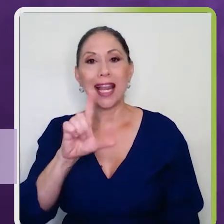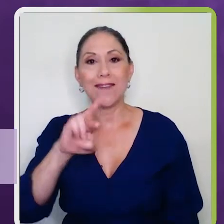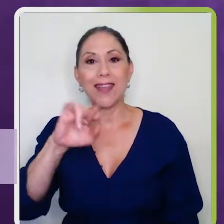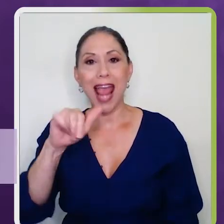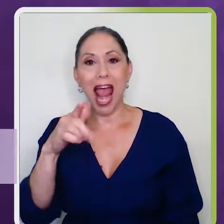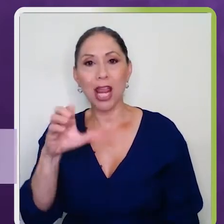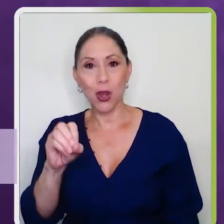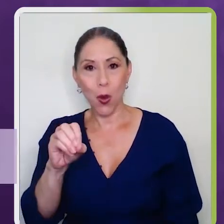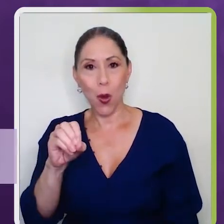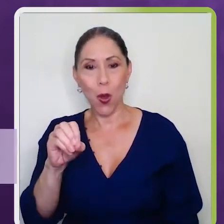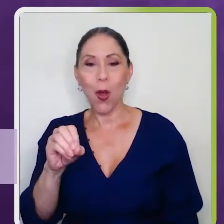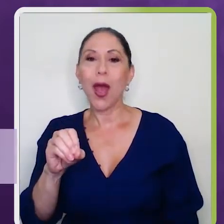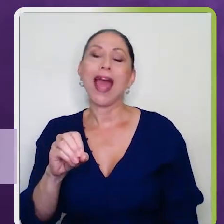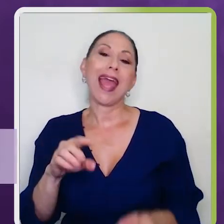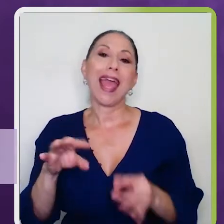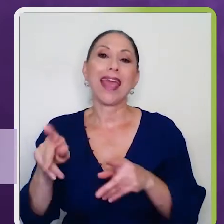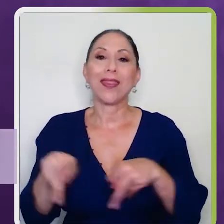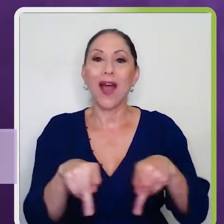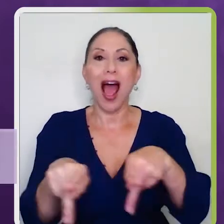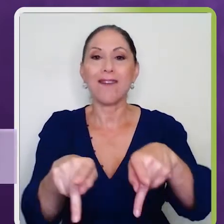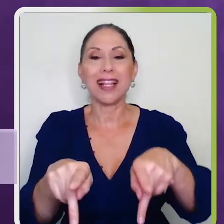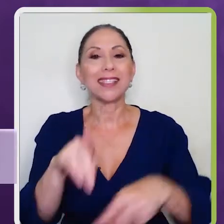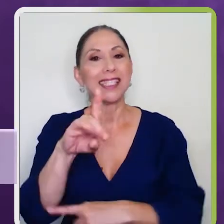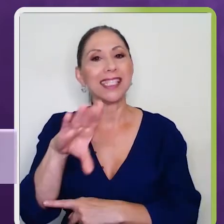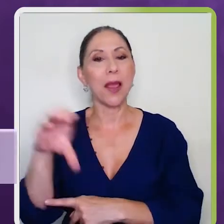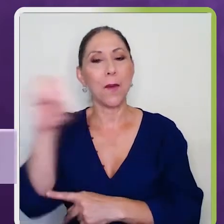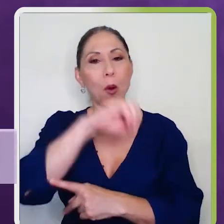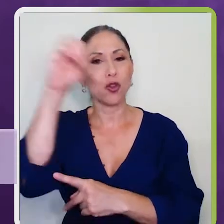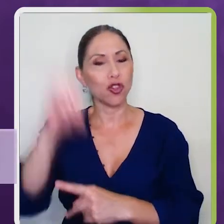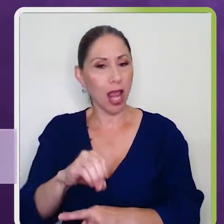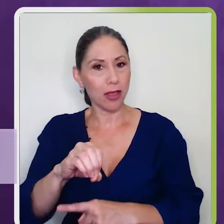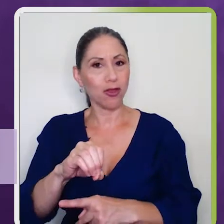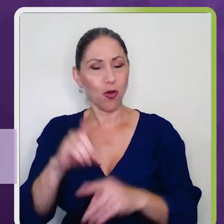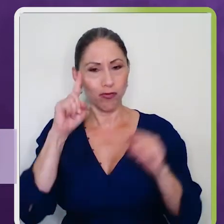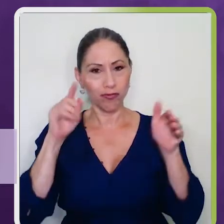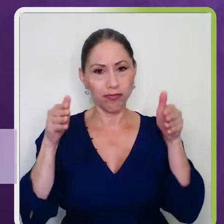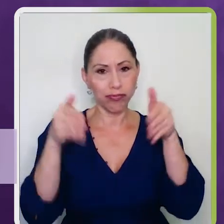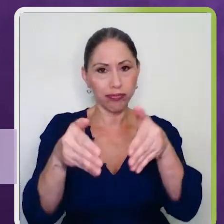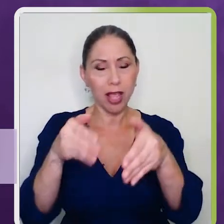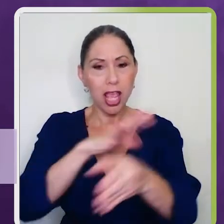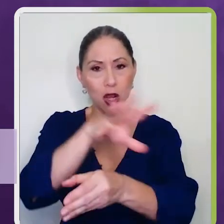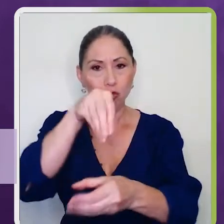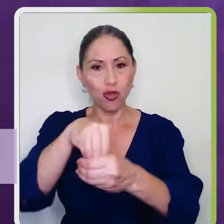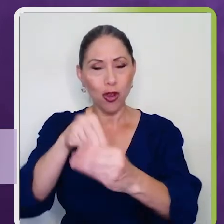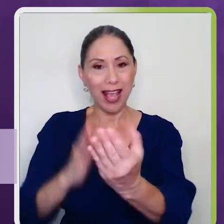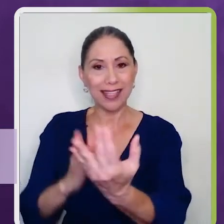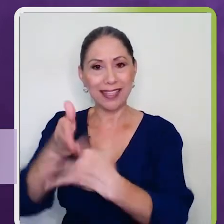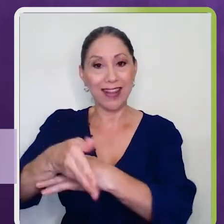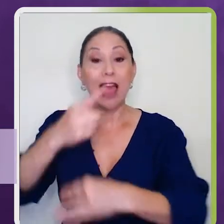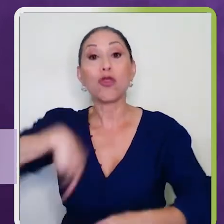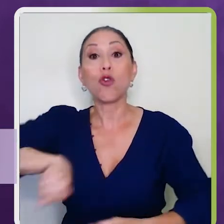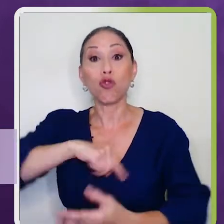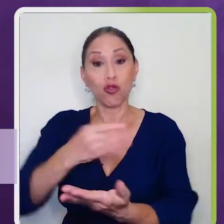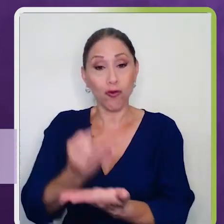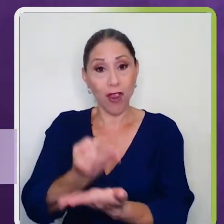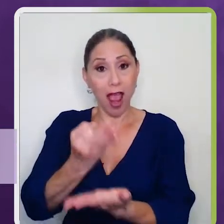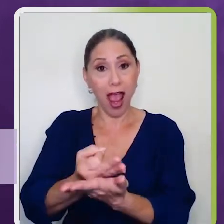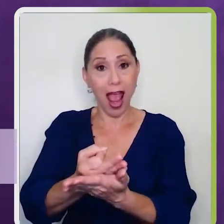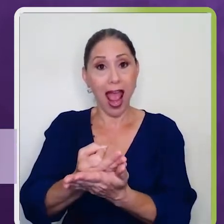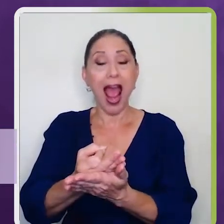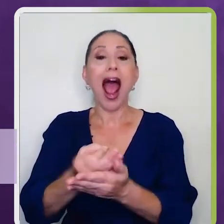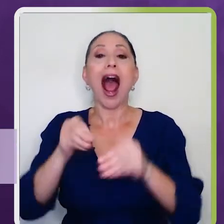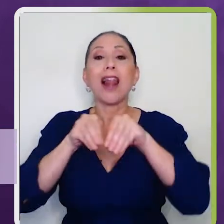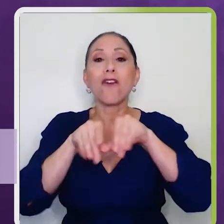al 100% en lo que es la inclusión y la accesibilidad. Nosotros, de hecho, financiamos a la Red Costarricense de